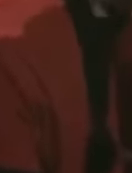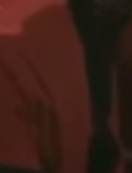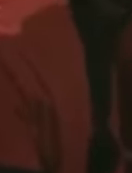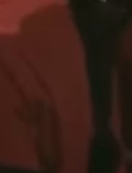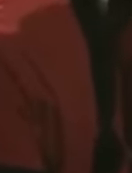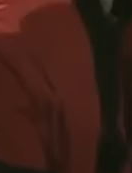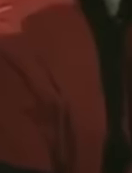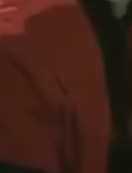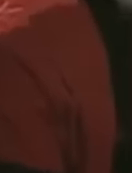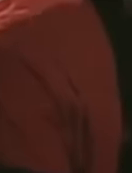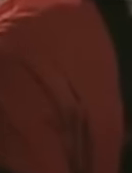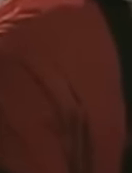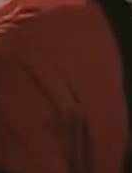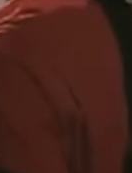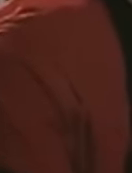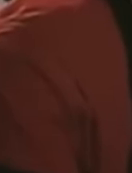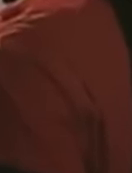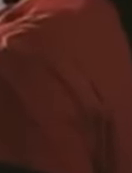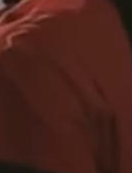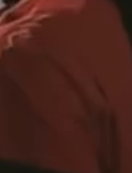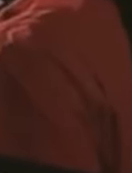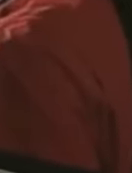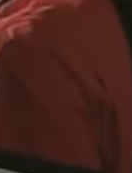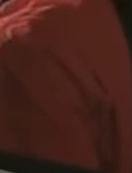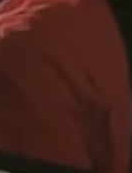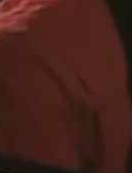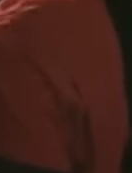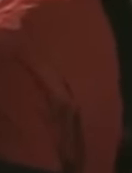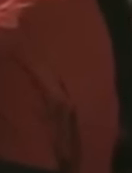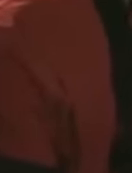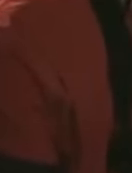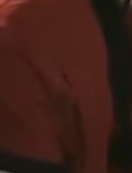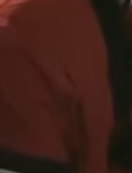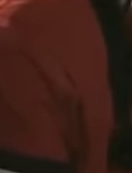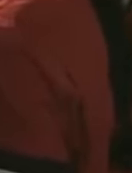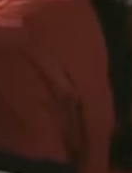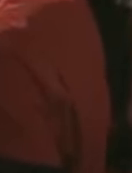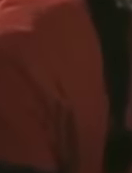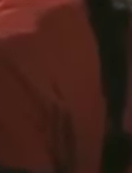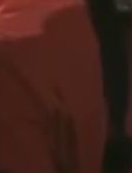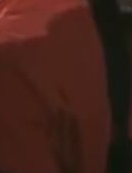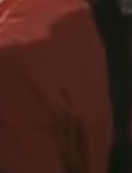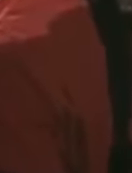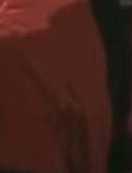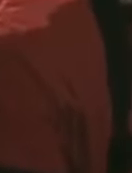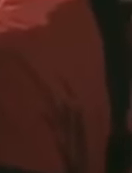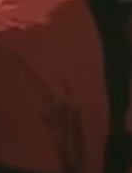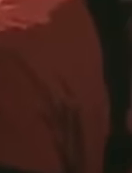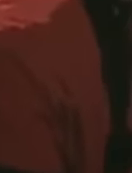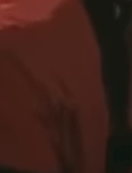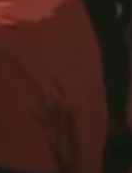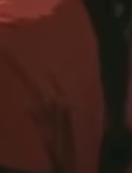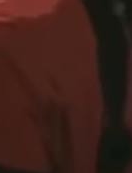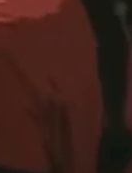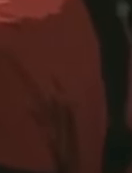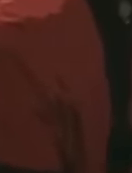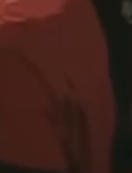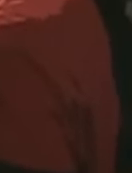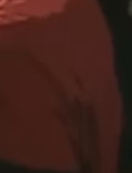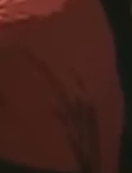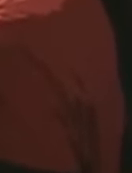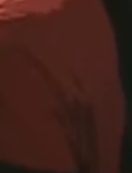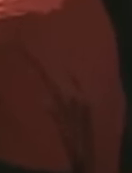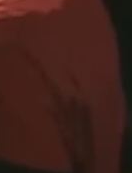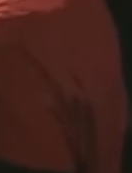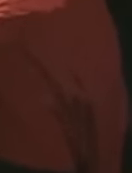bienvenida a nuestras instalaciones. Aquí va a encontrar una fuerza laboral comprometida con la excelencia operacional,